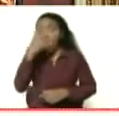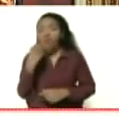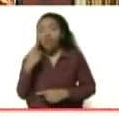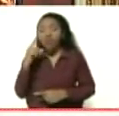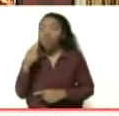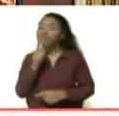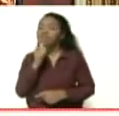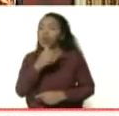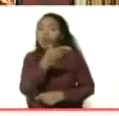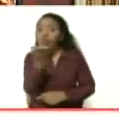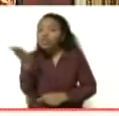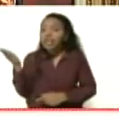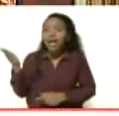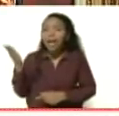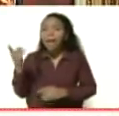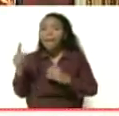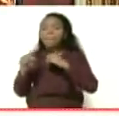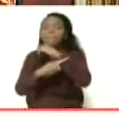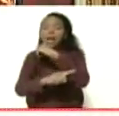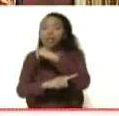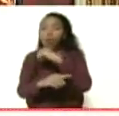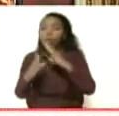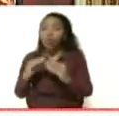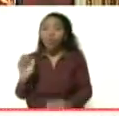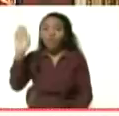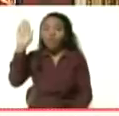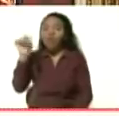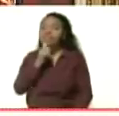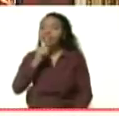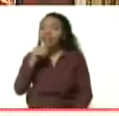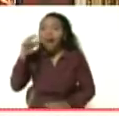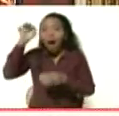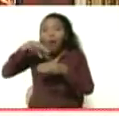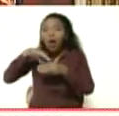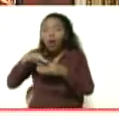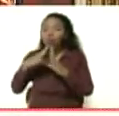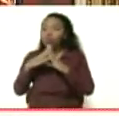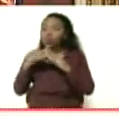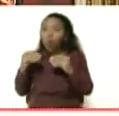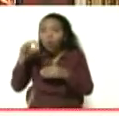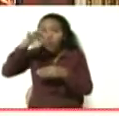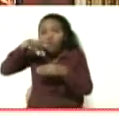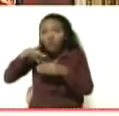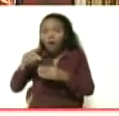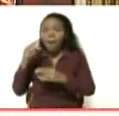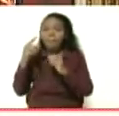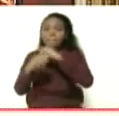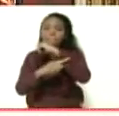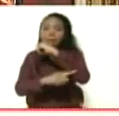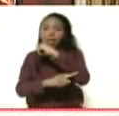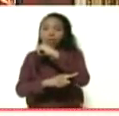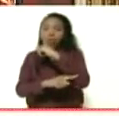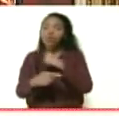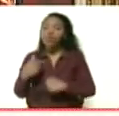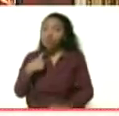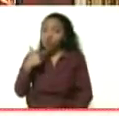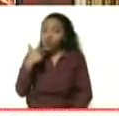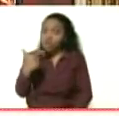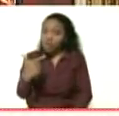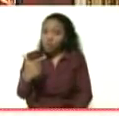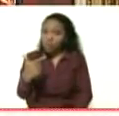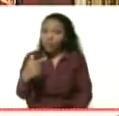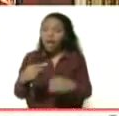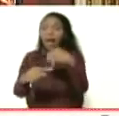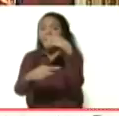tienen petro? Levantó la mano casi todos. ¿Quiénes ahorraron? La mayoría ahorró su petro. Yo te digo, el